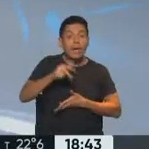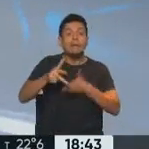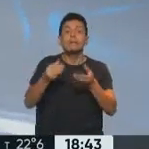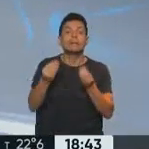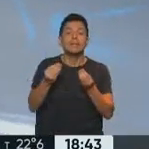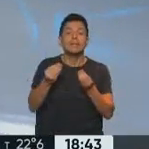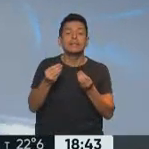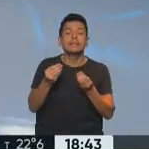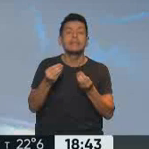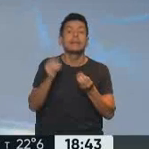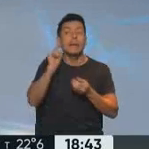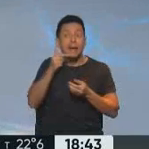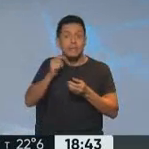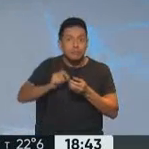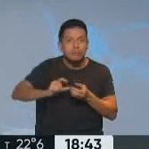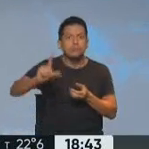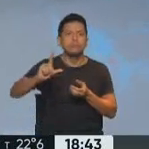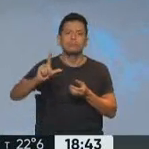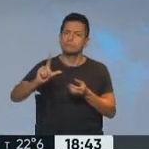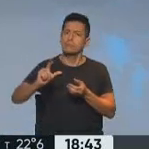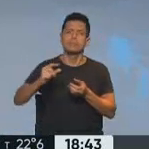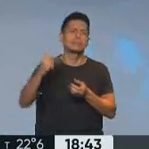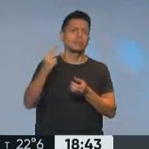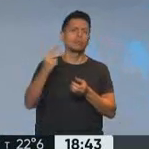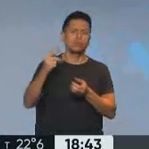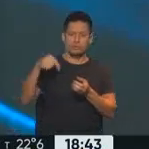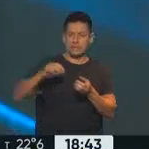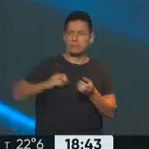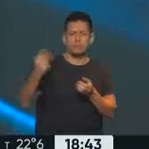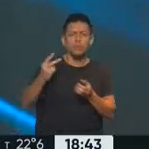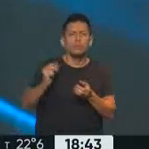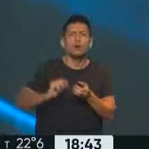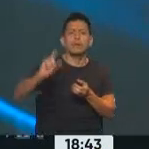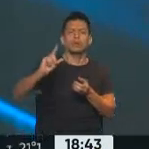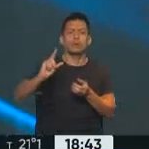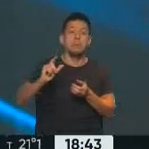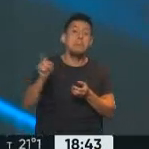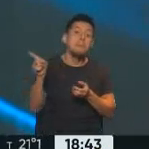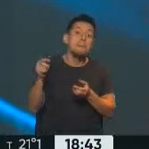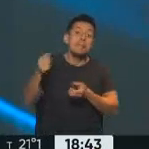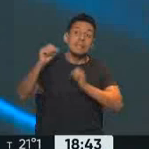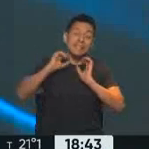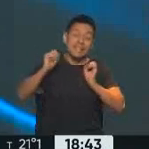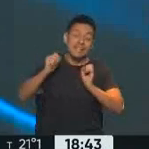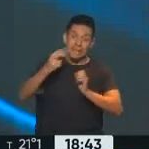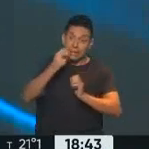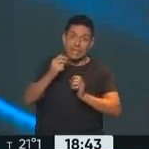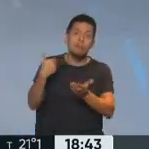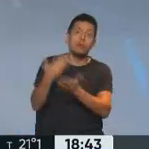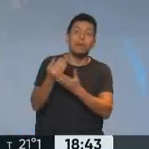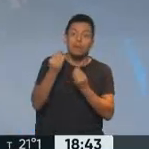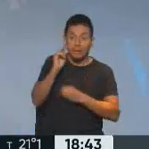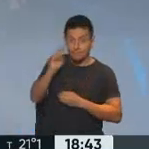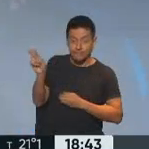aumento de las tarifas de gas. Es el segundo en el año y más o menos lo que está proponiendo la Secretaría de Energía es esto.